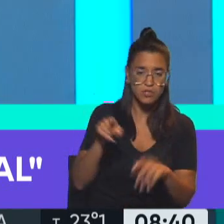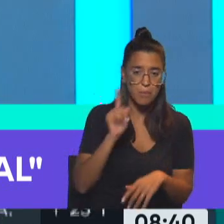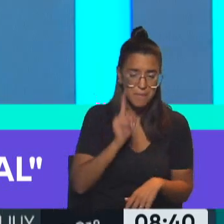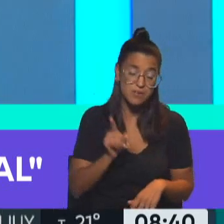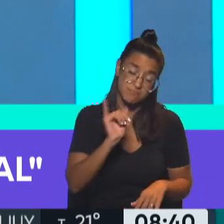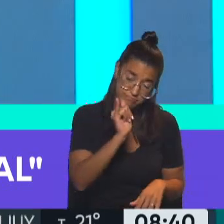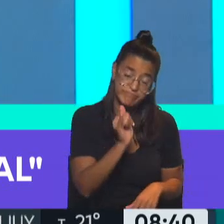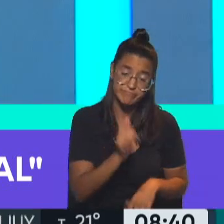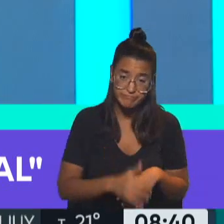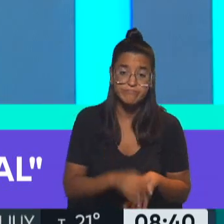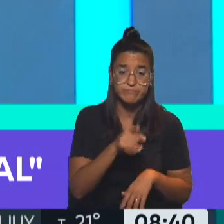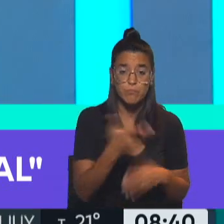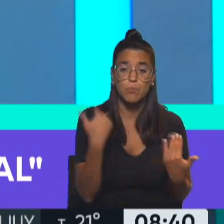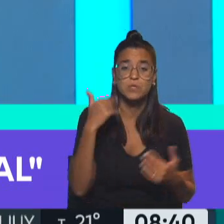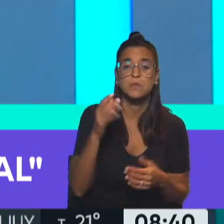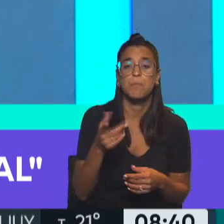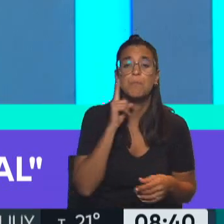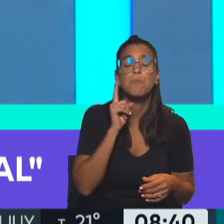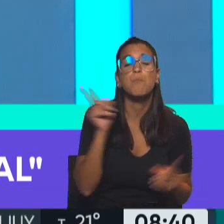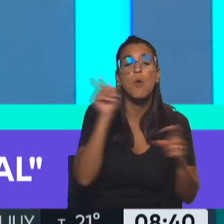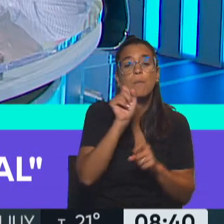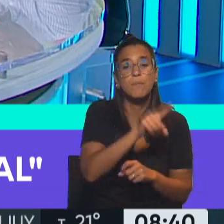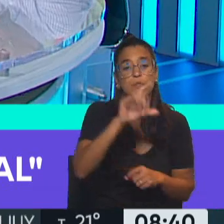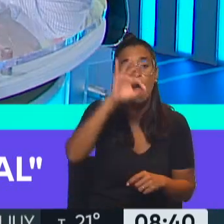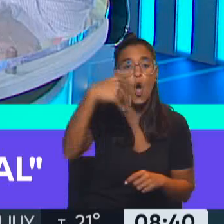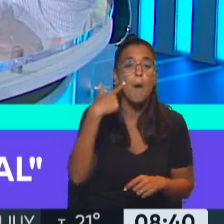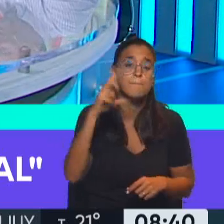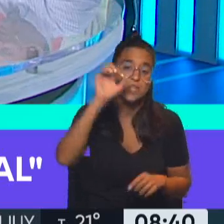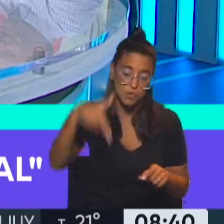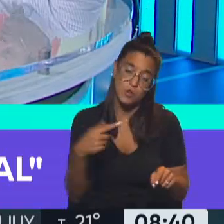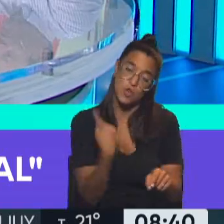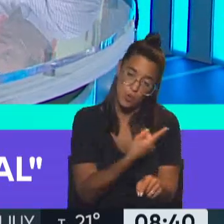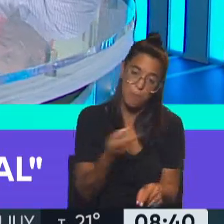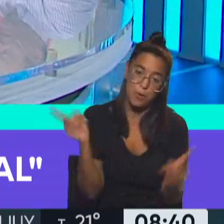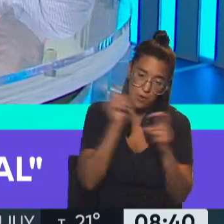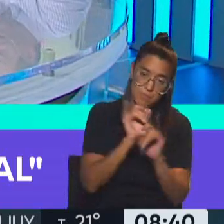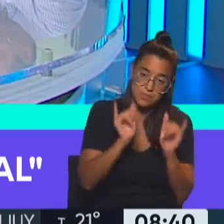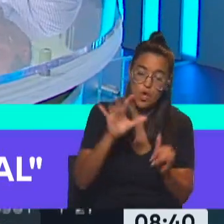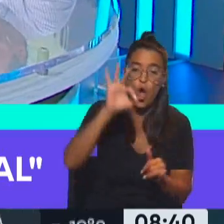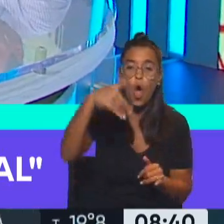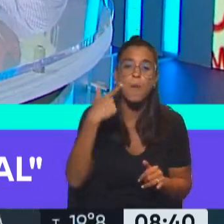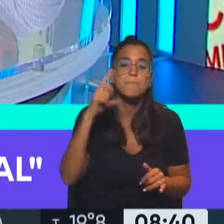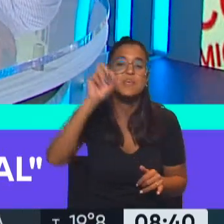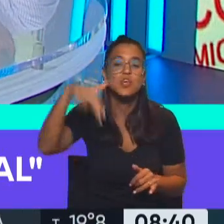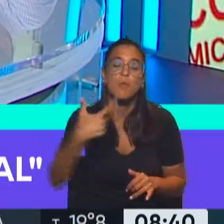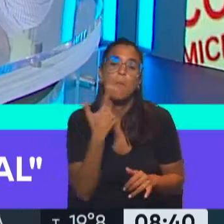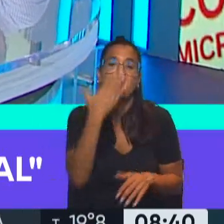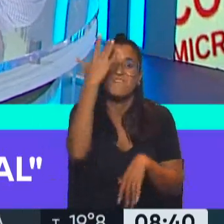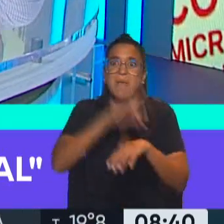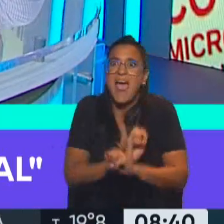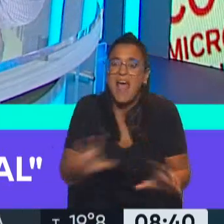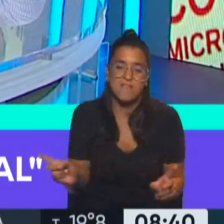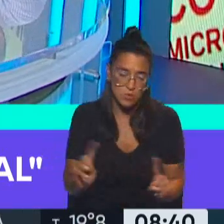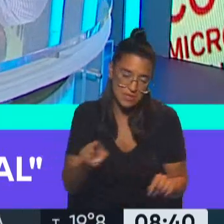Y ese puede ser un problema de Omicron. Y nuestro. Y nuestro. O sea, también. Omicron porque genera una enfermedad menos severa. Hoy en día eso